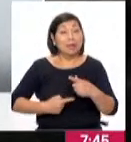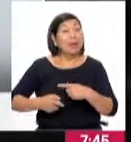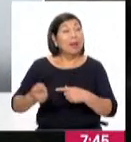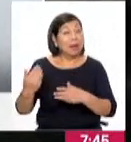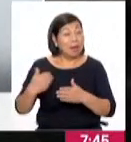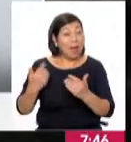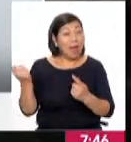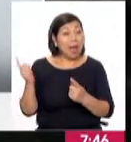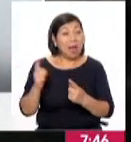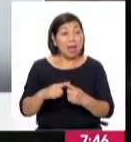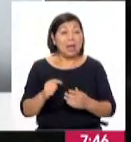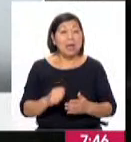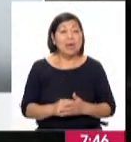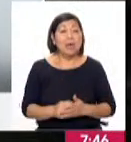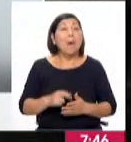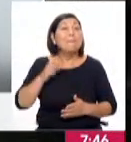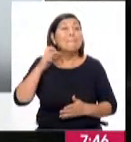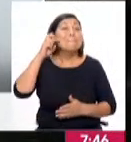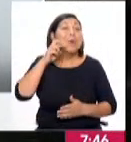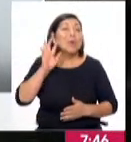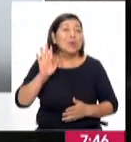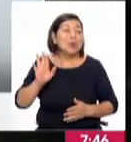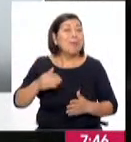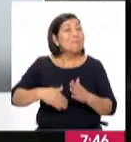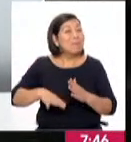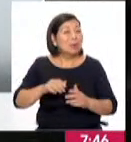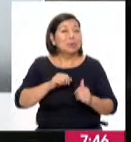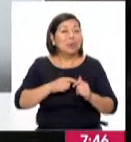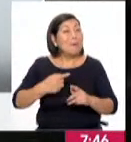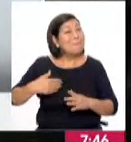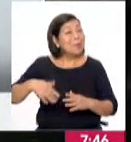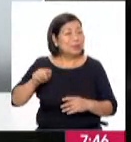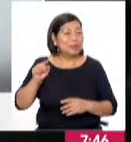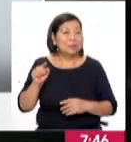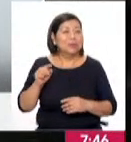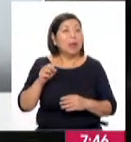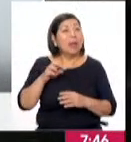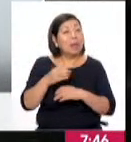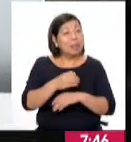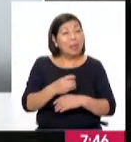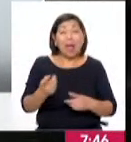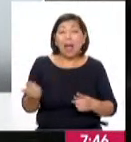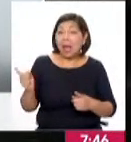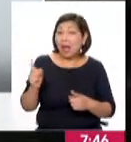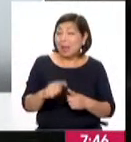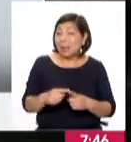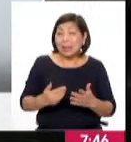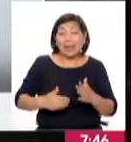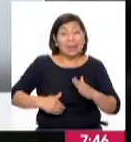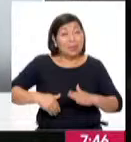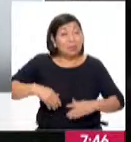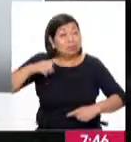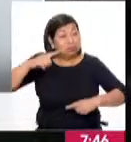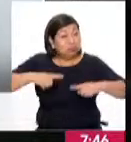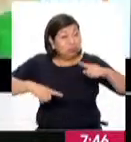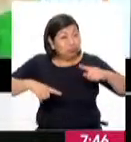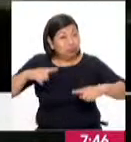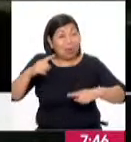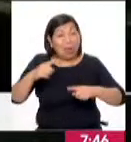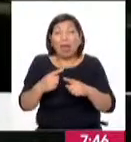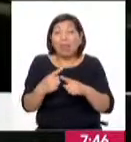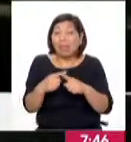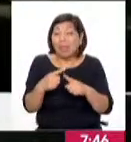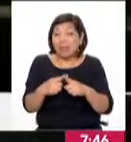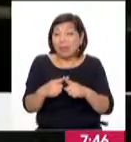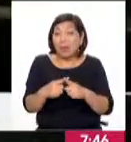arrastrando hasta ahora es la región de puno por ejemplo no Claro de regiones que tienen distintas realidades en